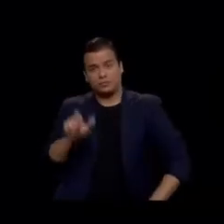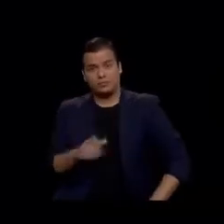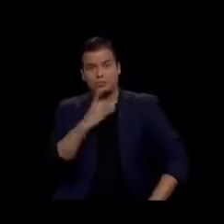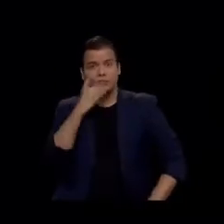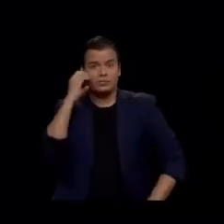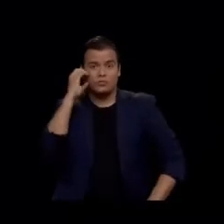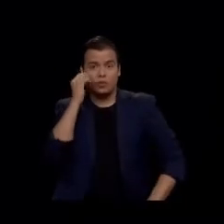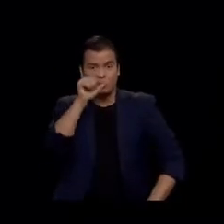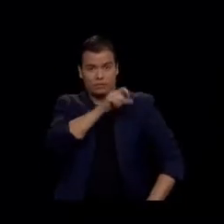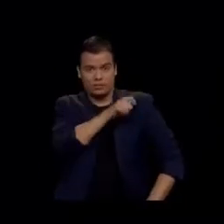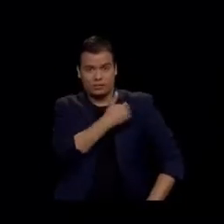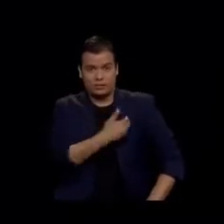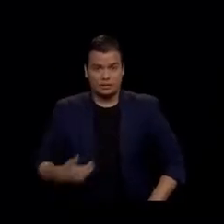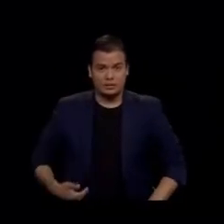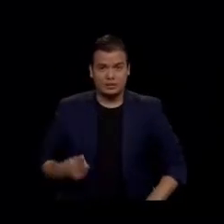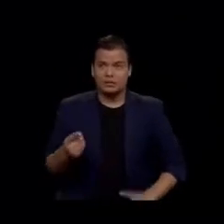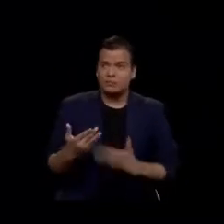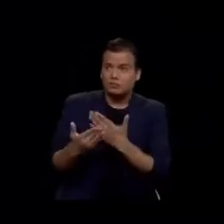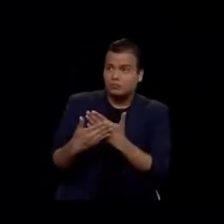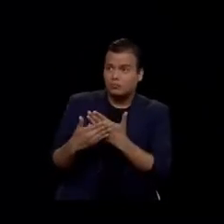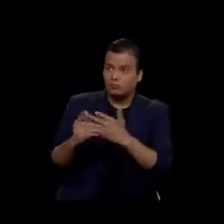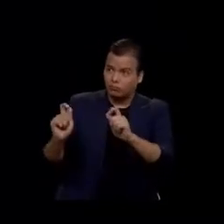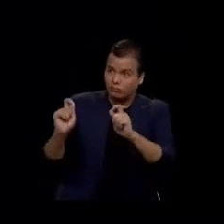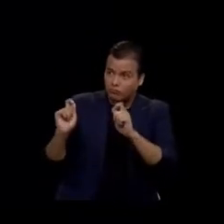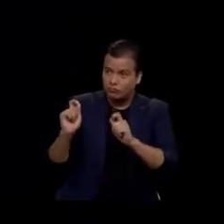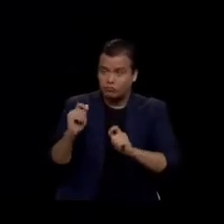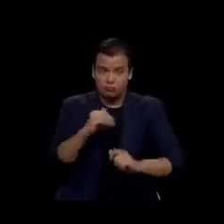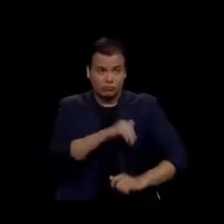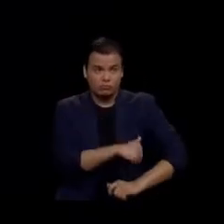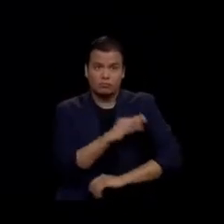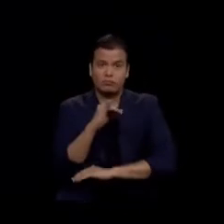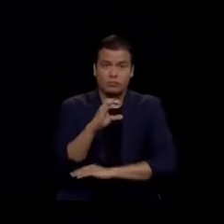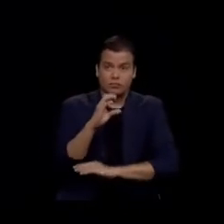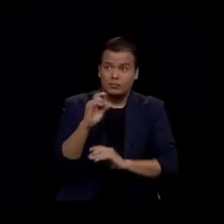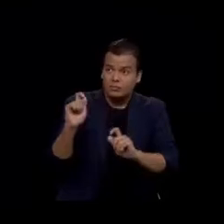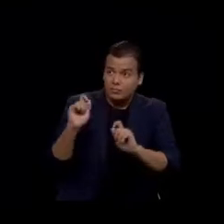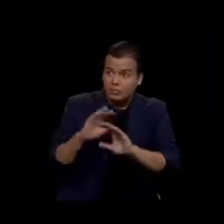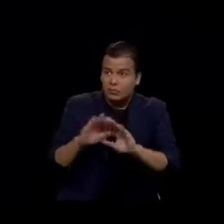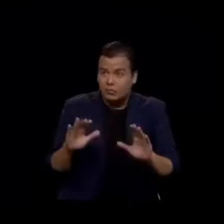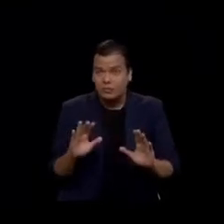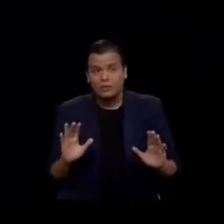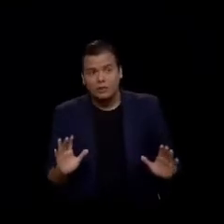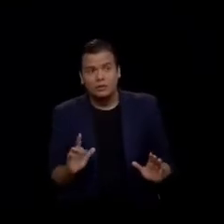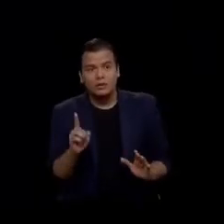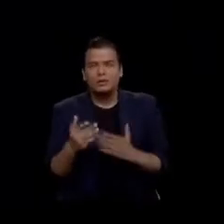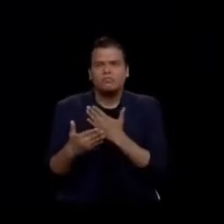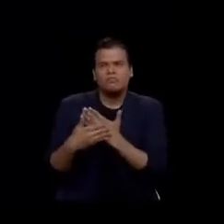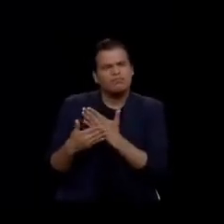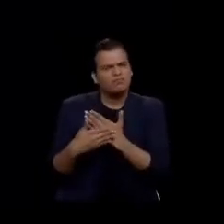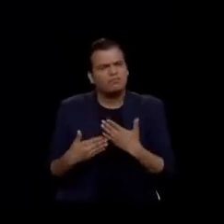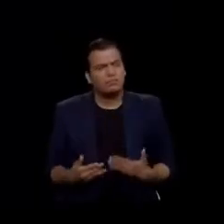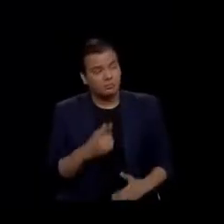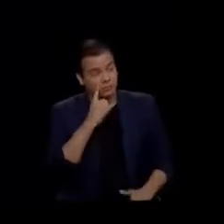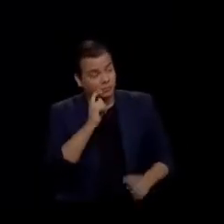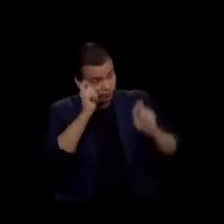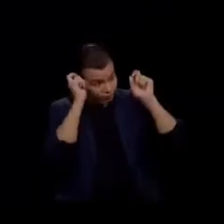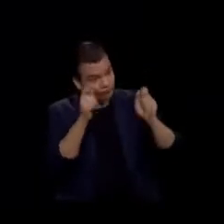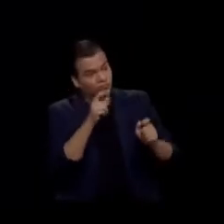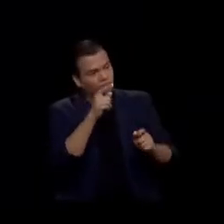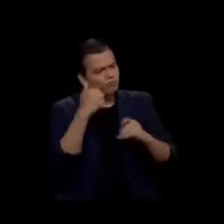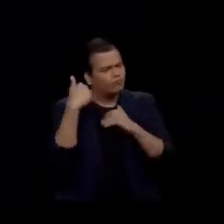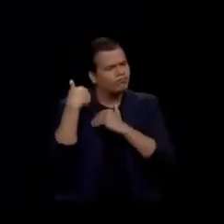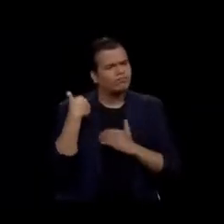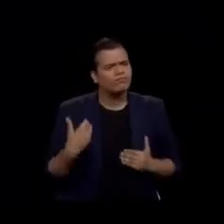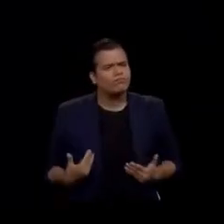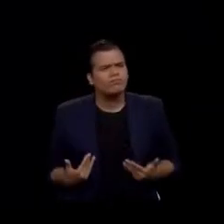que fuera parte de su equipo, yo recuerdo muy claramente que él dijo: yo quiero una cosa, usted tiene una tarea, y la